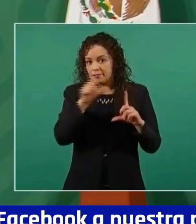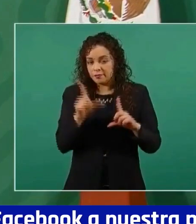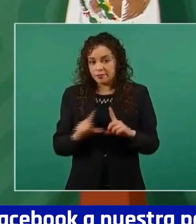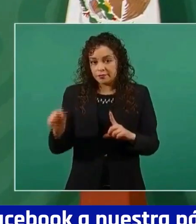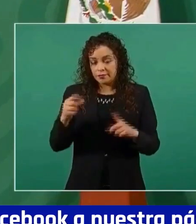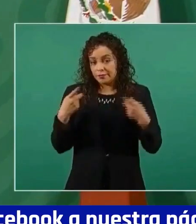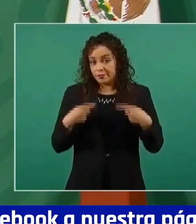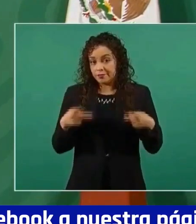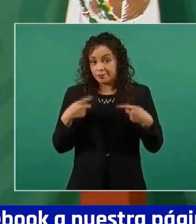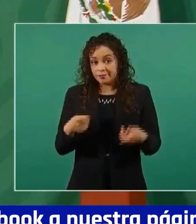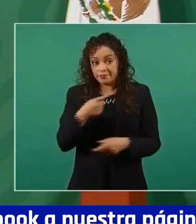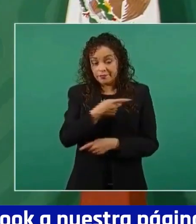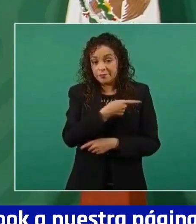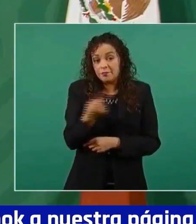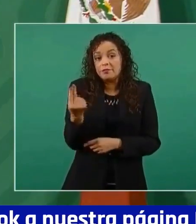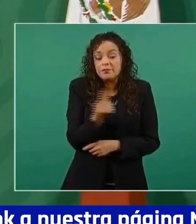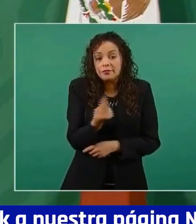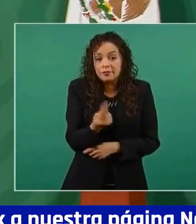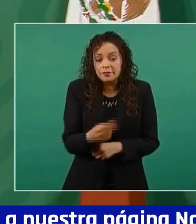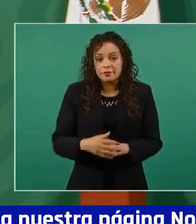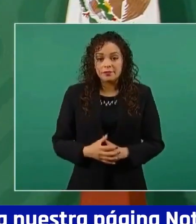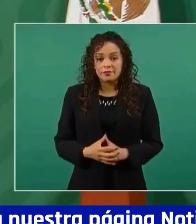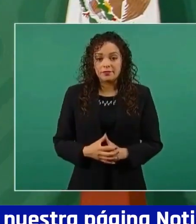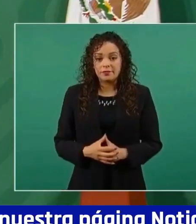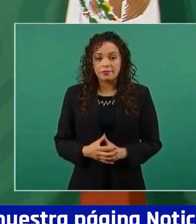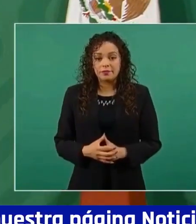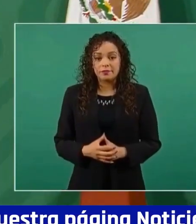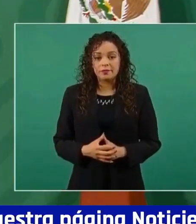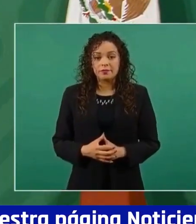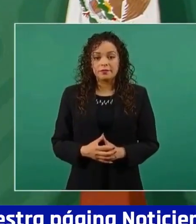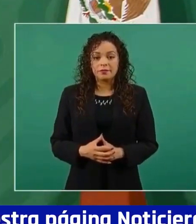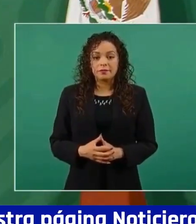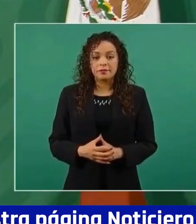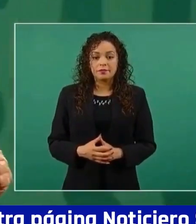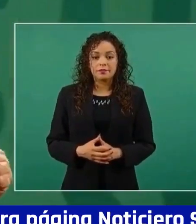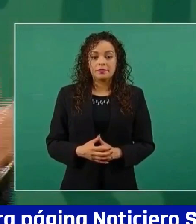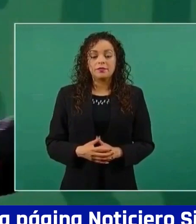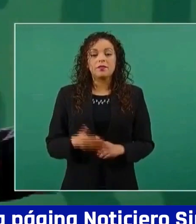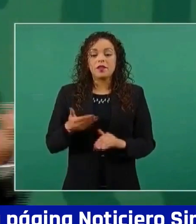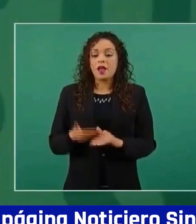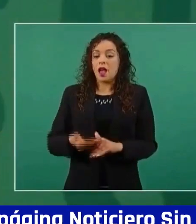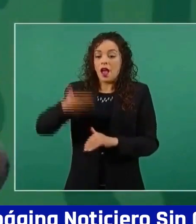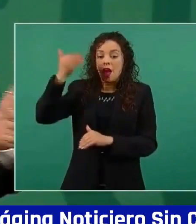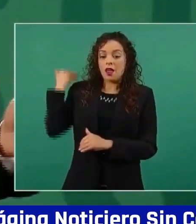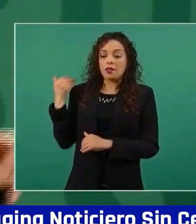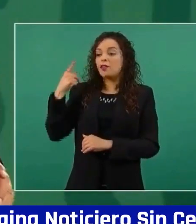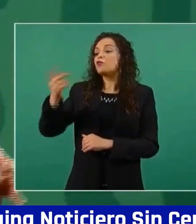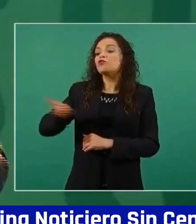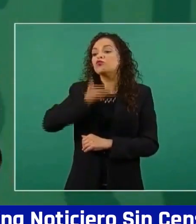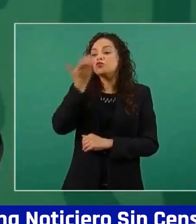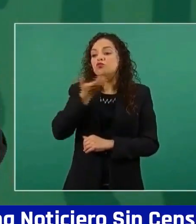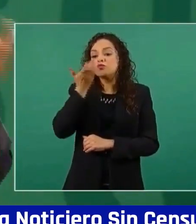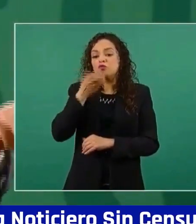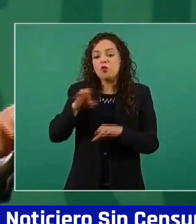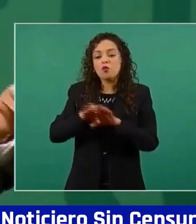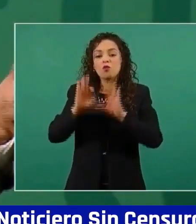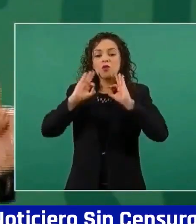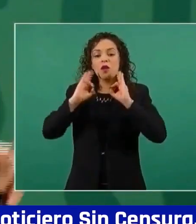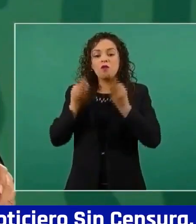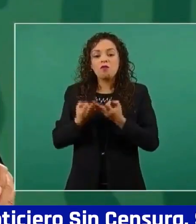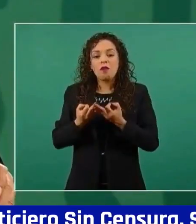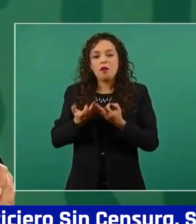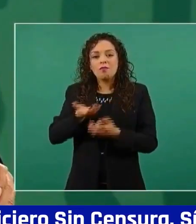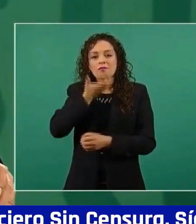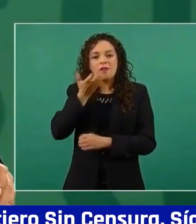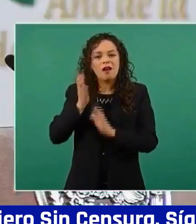Entonces, como ya no hay esa mecánica de gobierno que había antes, pues por eso es el